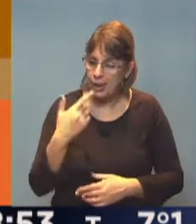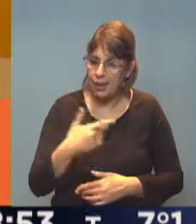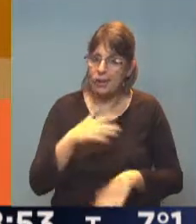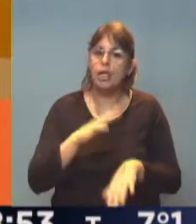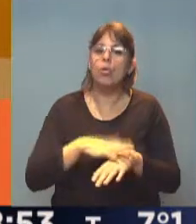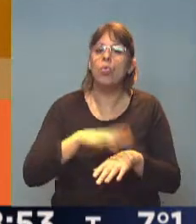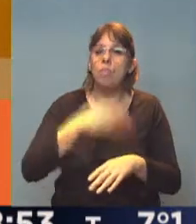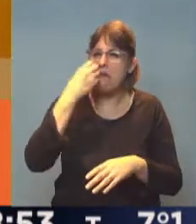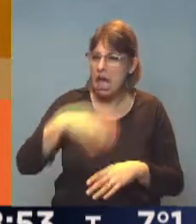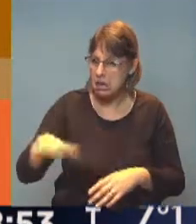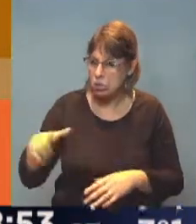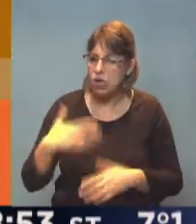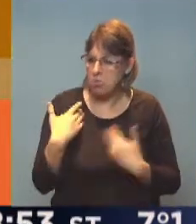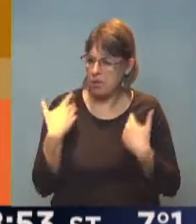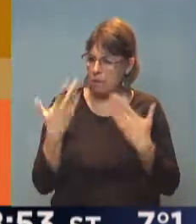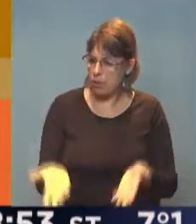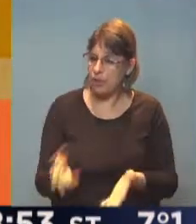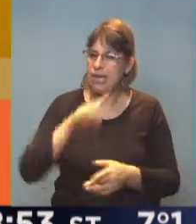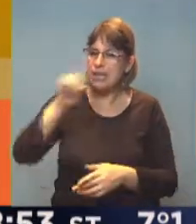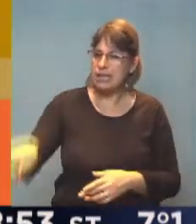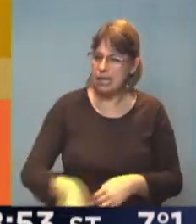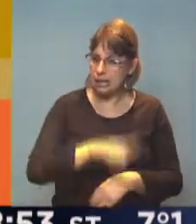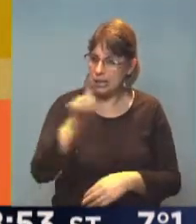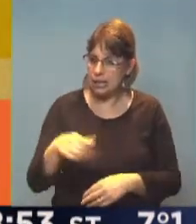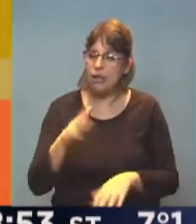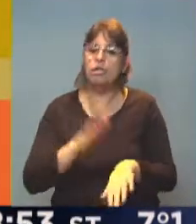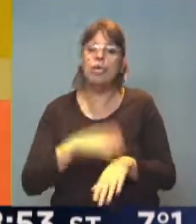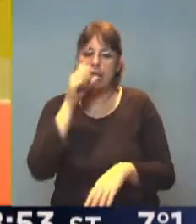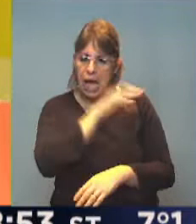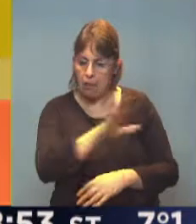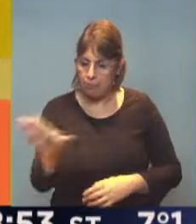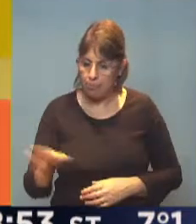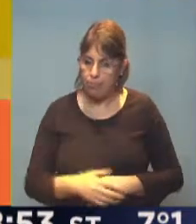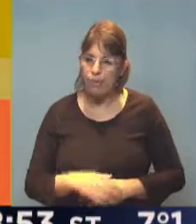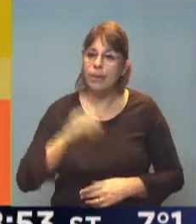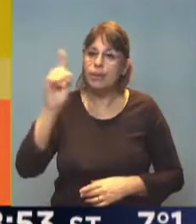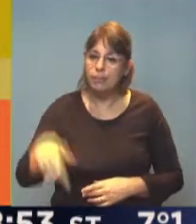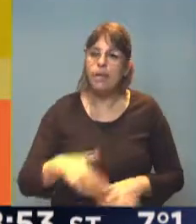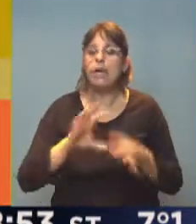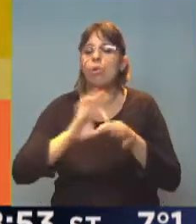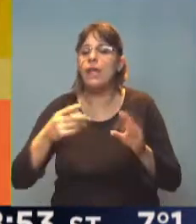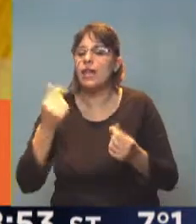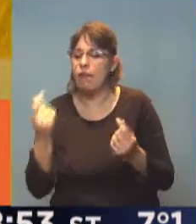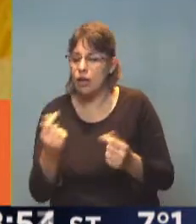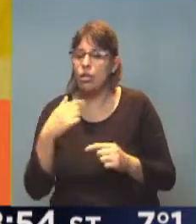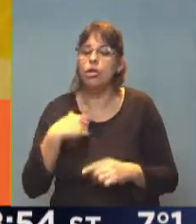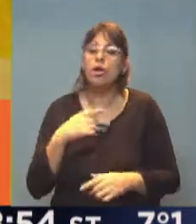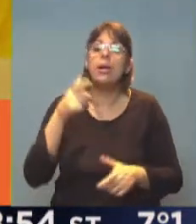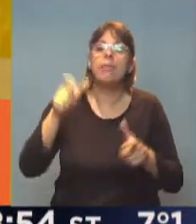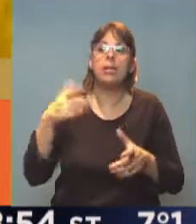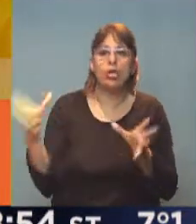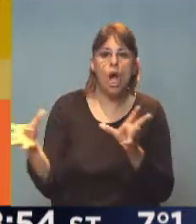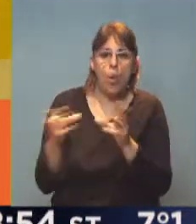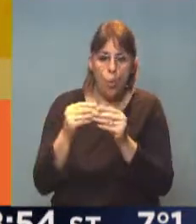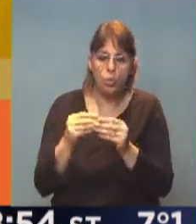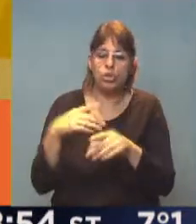desechos que podemos aprovechar desde el sector agropecuario se van generando cadenas de valor se siguen nuclean de los vecinos a